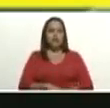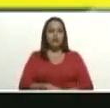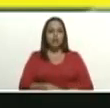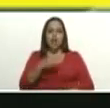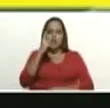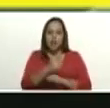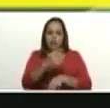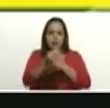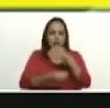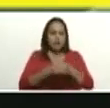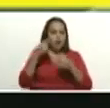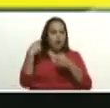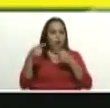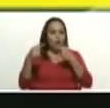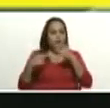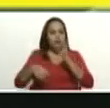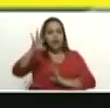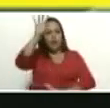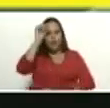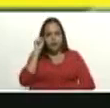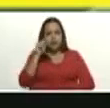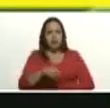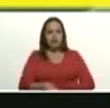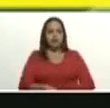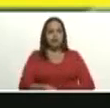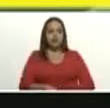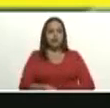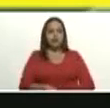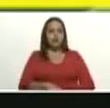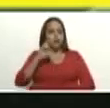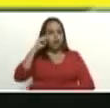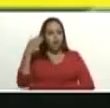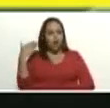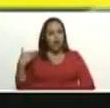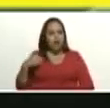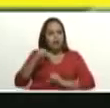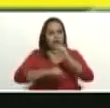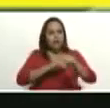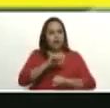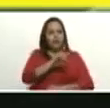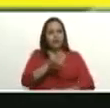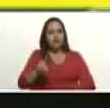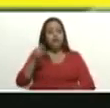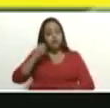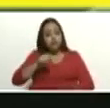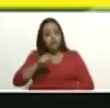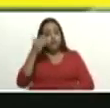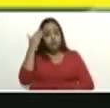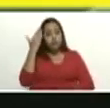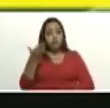que aprender, visto el siglo XXI, claro que sí.